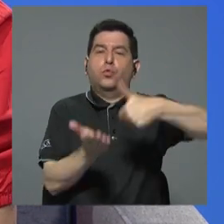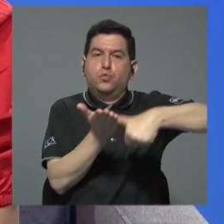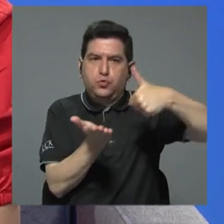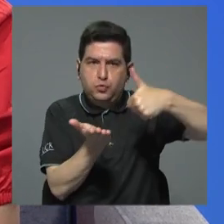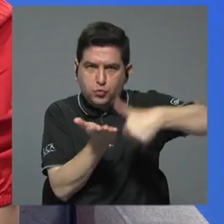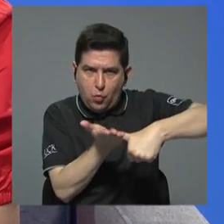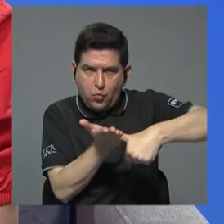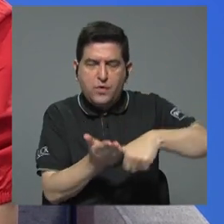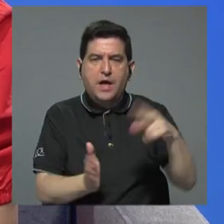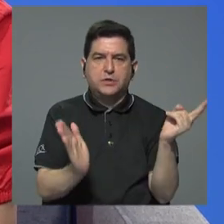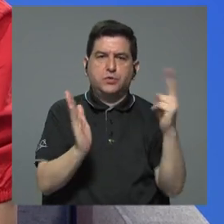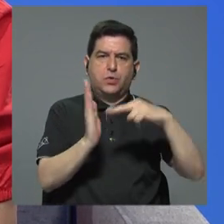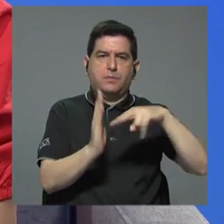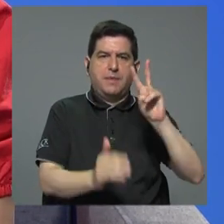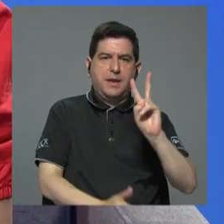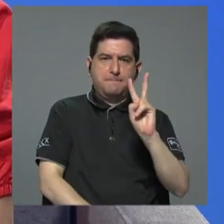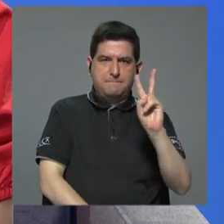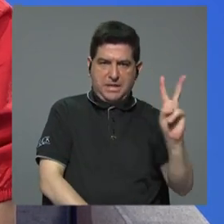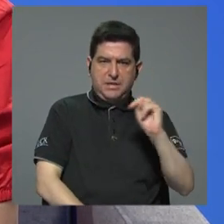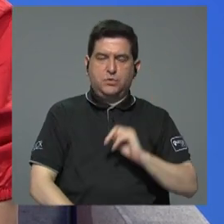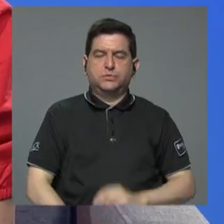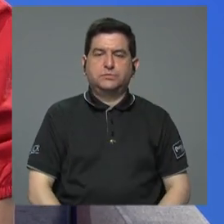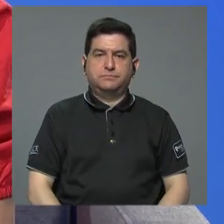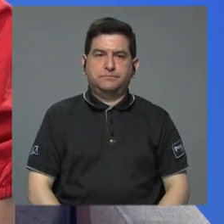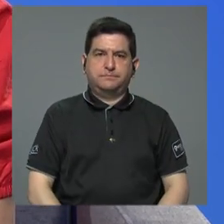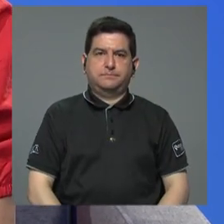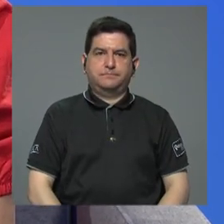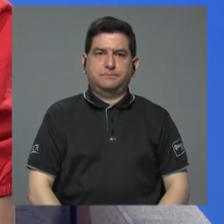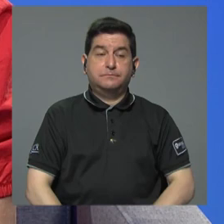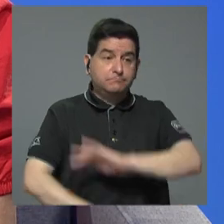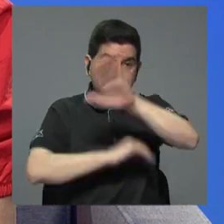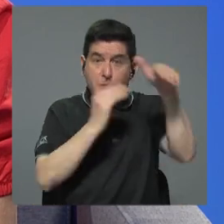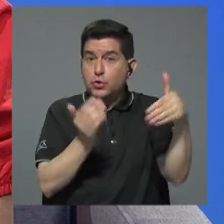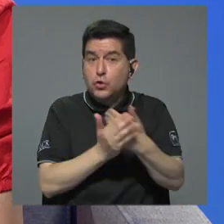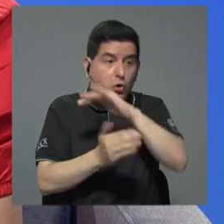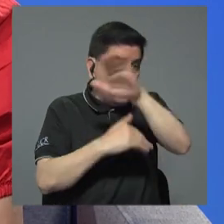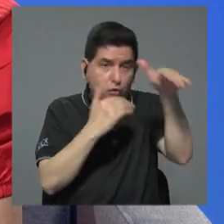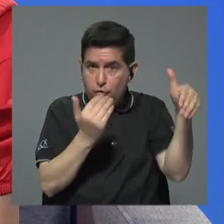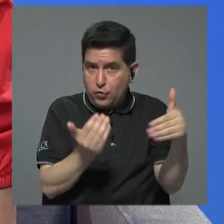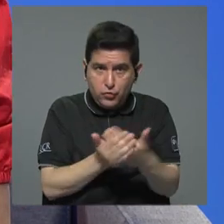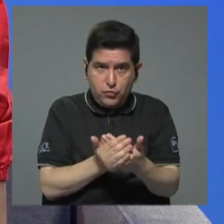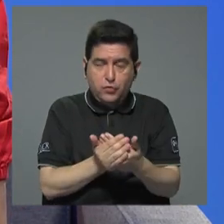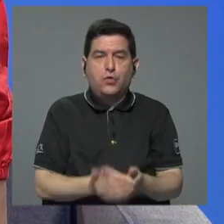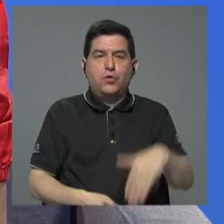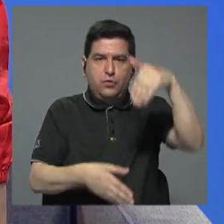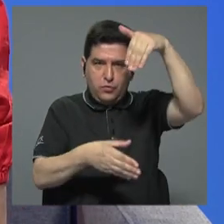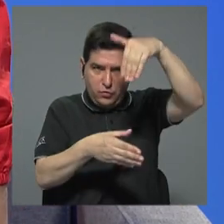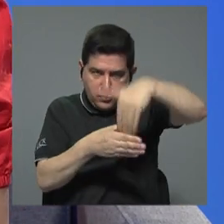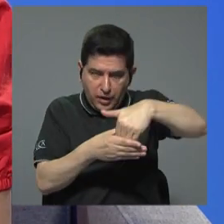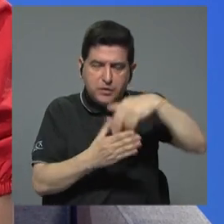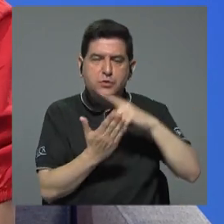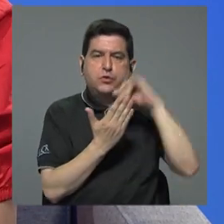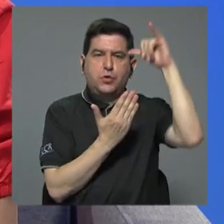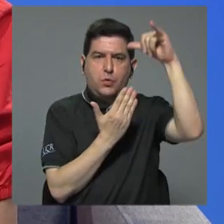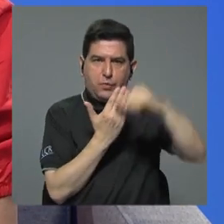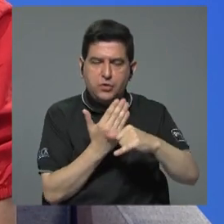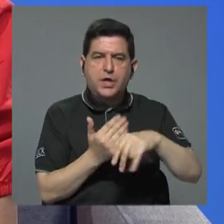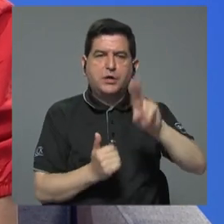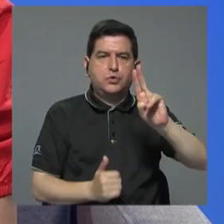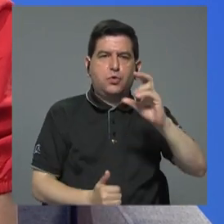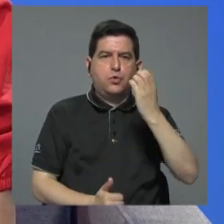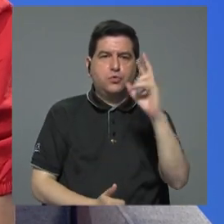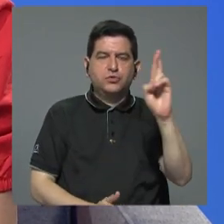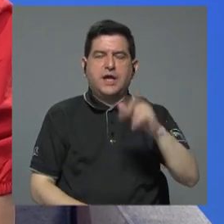elecciones de 2022 y bueno, todo dentro del marco del proyecto